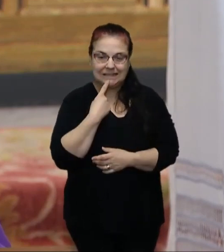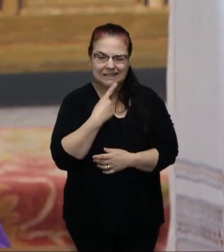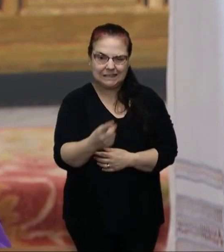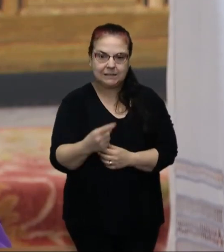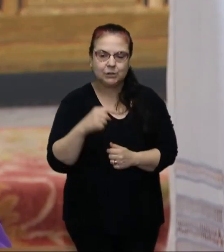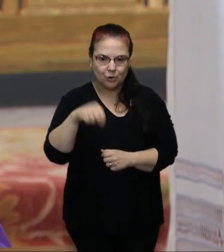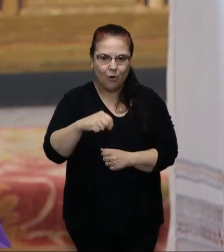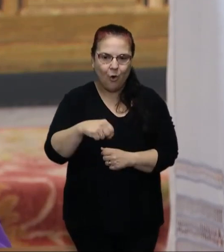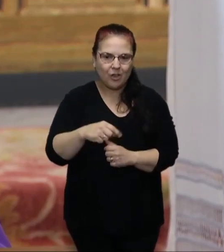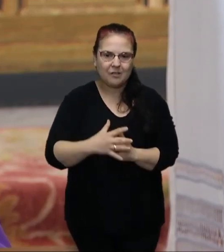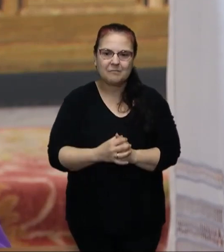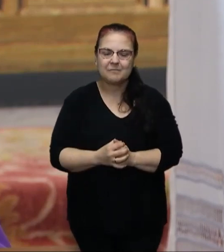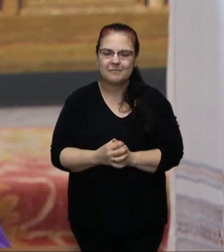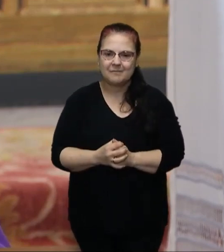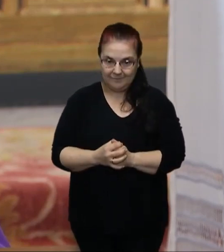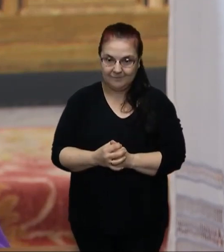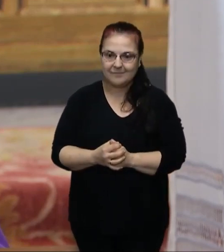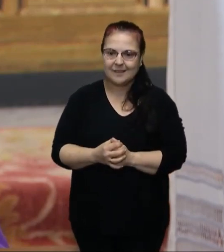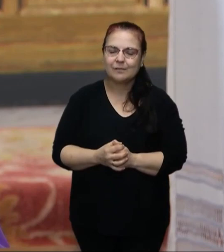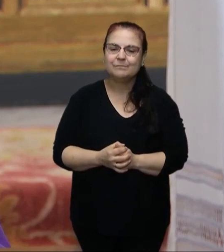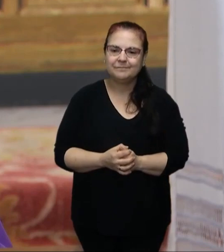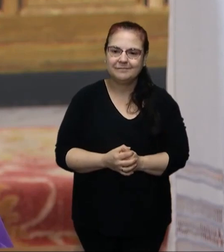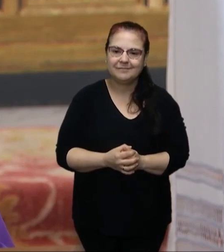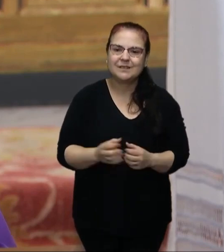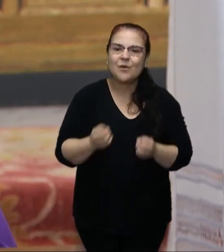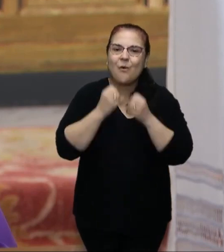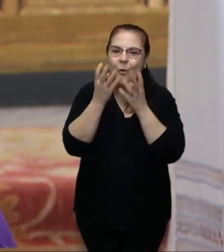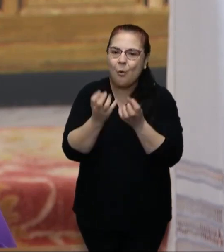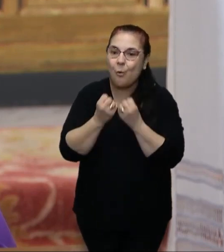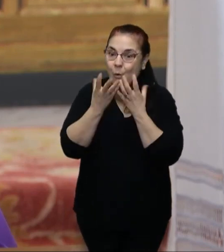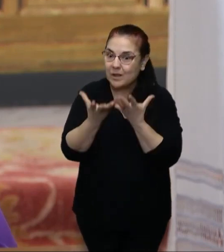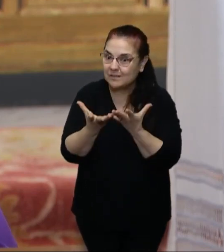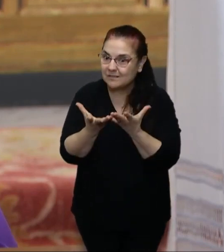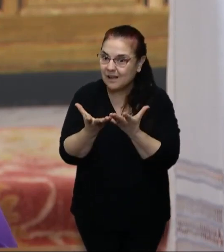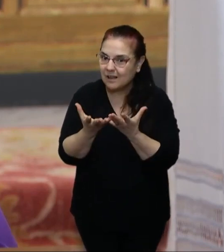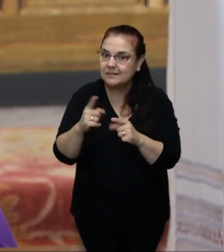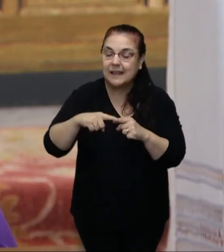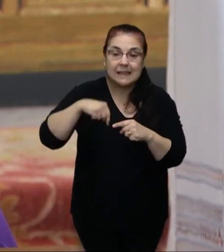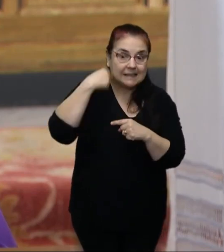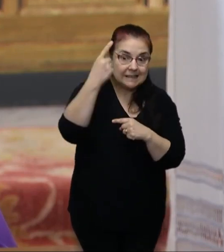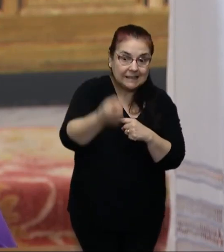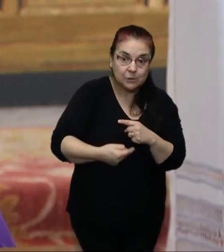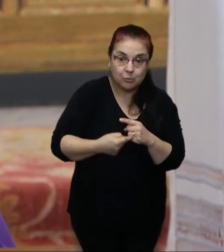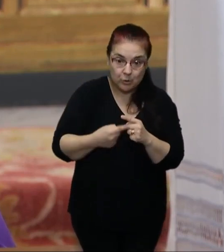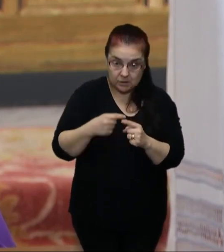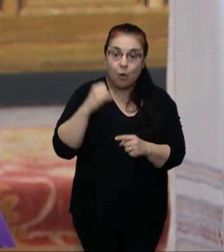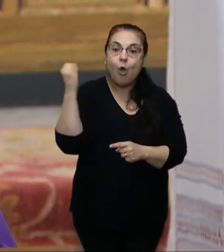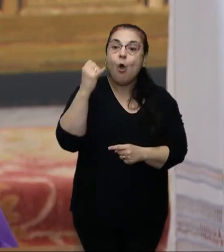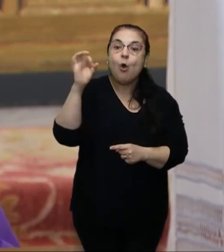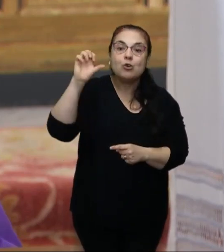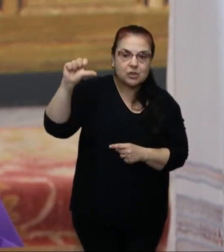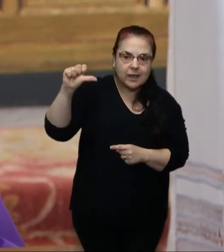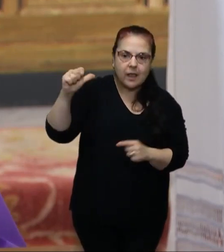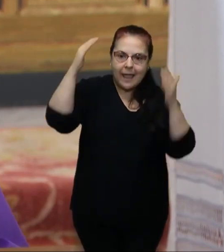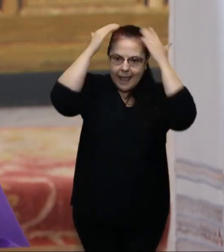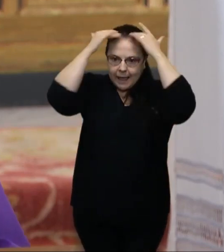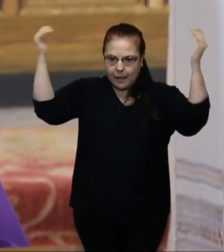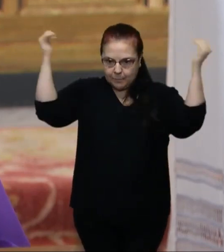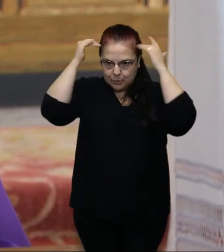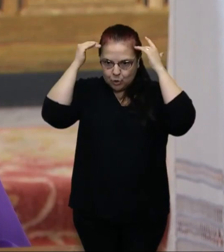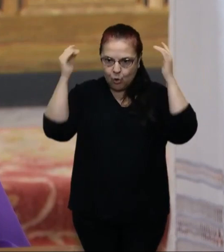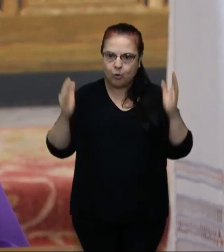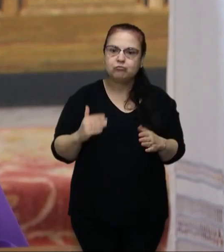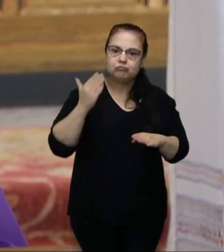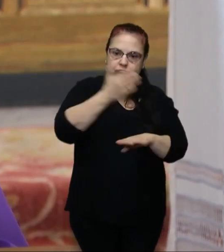lectura, se narraba lo que pasó después, una vez que llega José a Egipto, pues